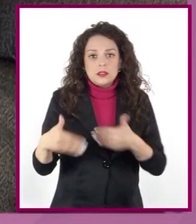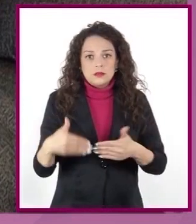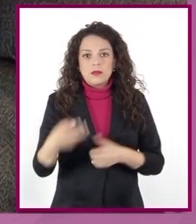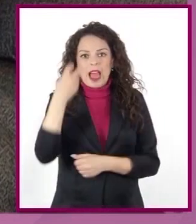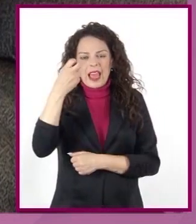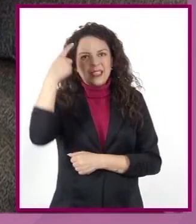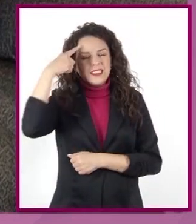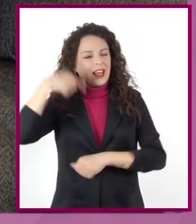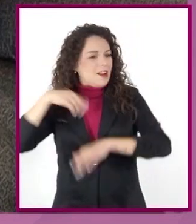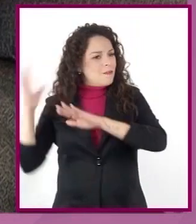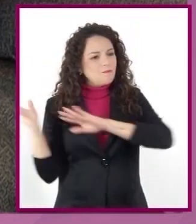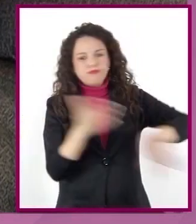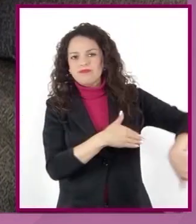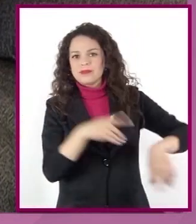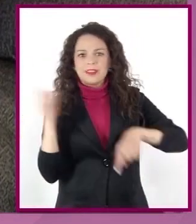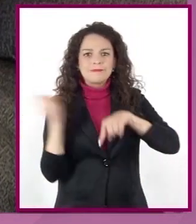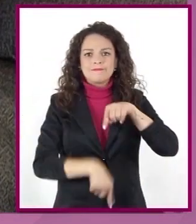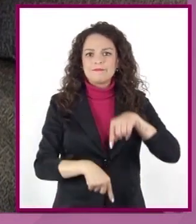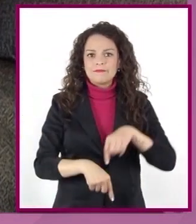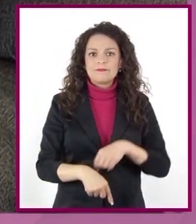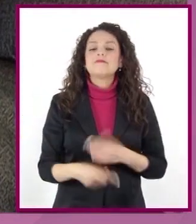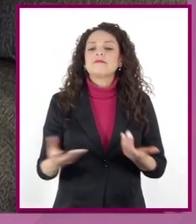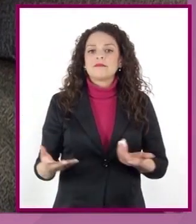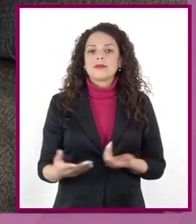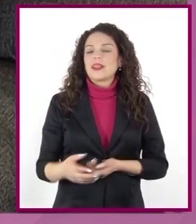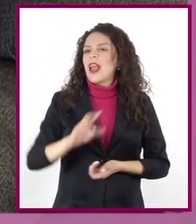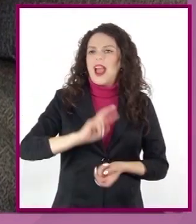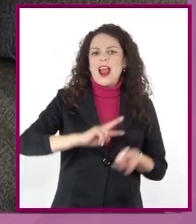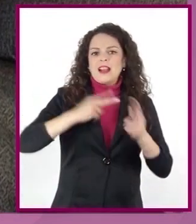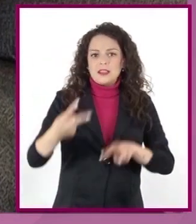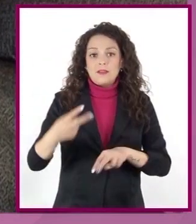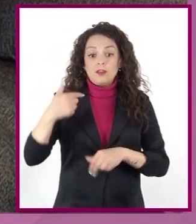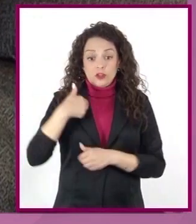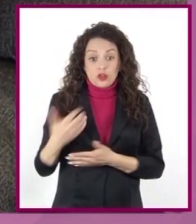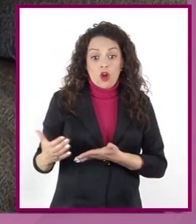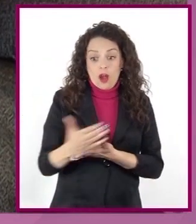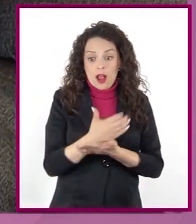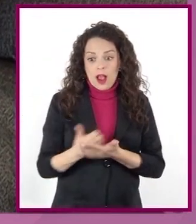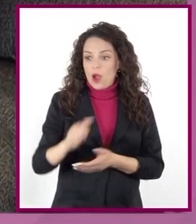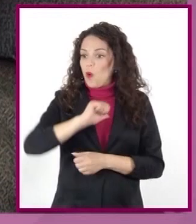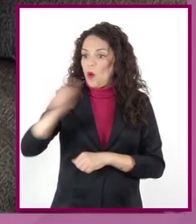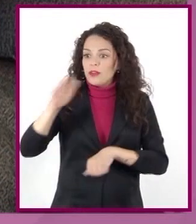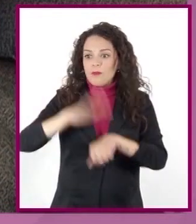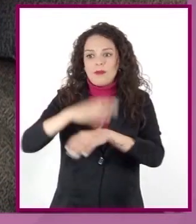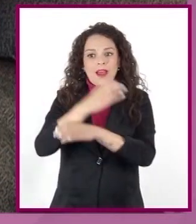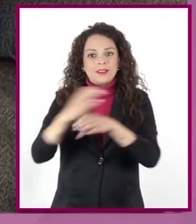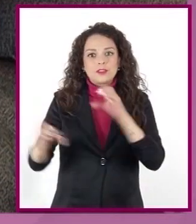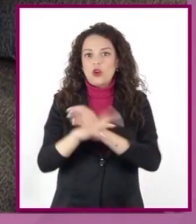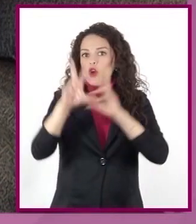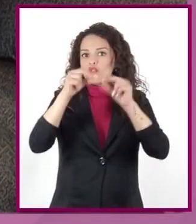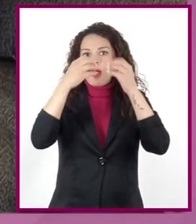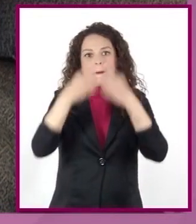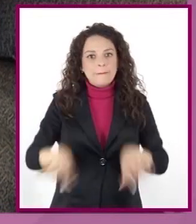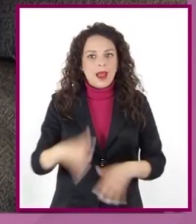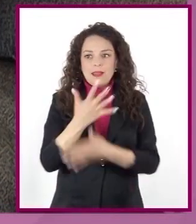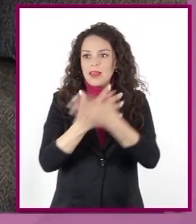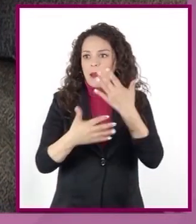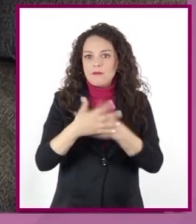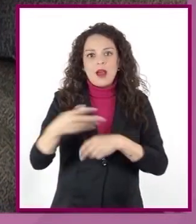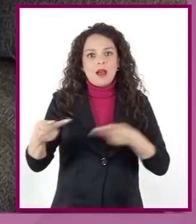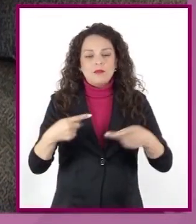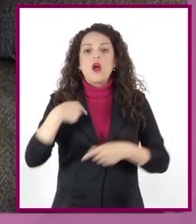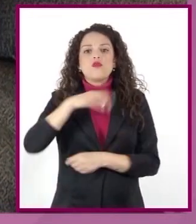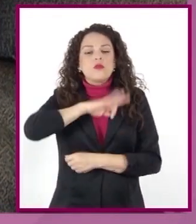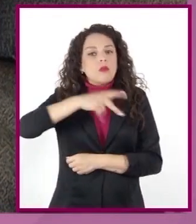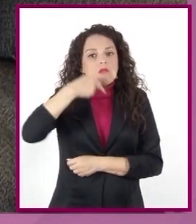así y comienzo a pensar que no perdí manos y pies, sino que gané todo lo demás, que podía ver, que podía respirar, que podía hablar,